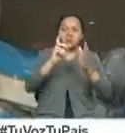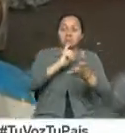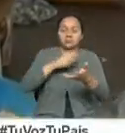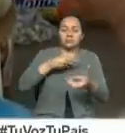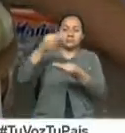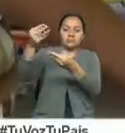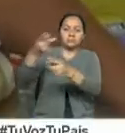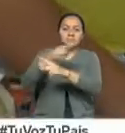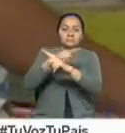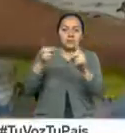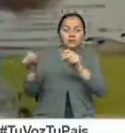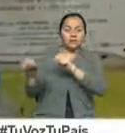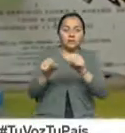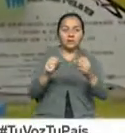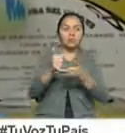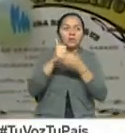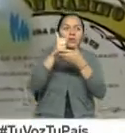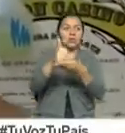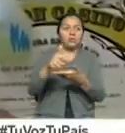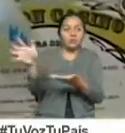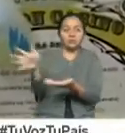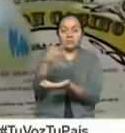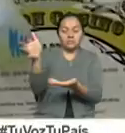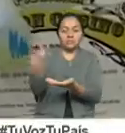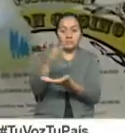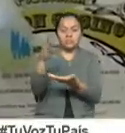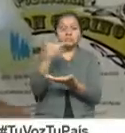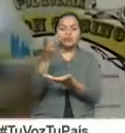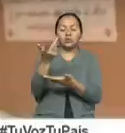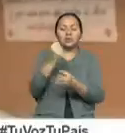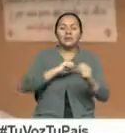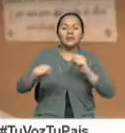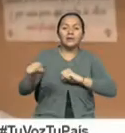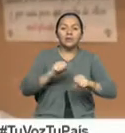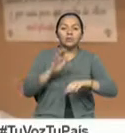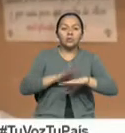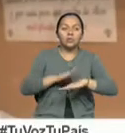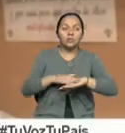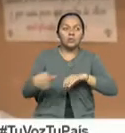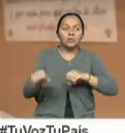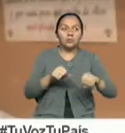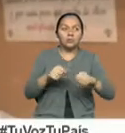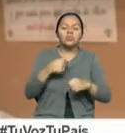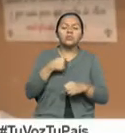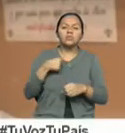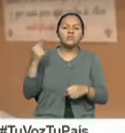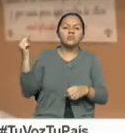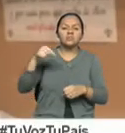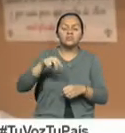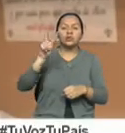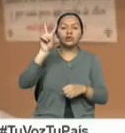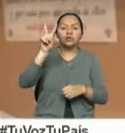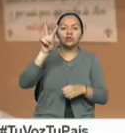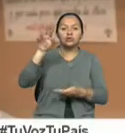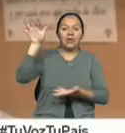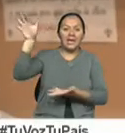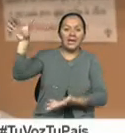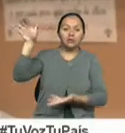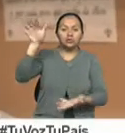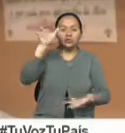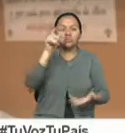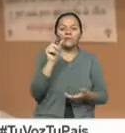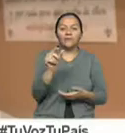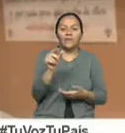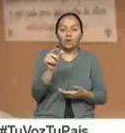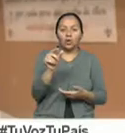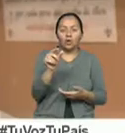de 8,2 grados ocurrido la semana pasada al sur del país. A nosotros trajimos 2 kilos de frijol y arroz